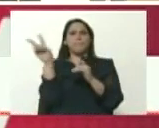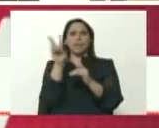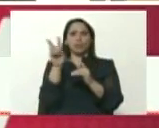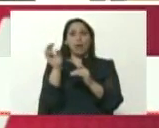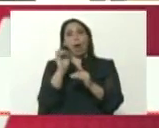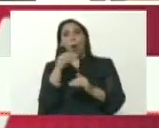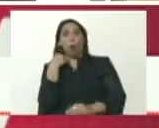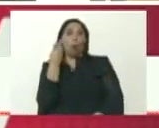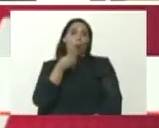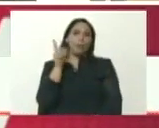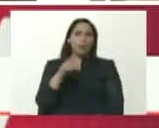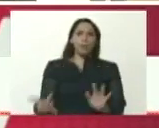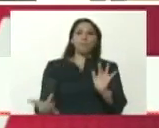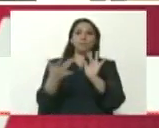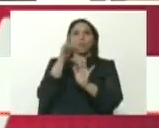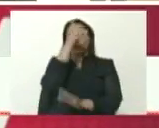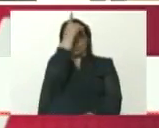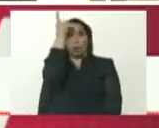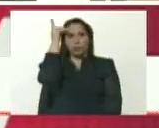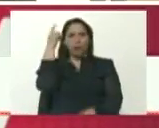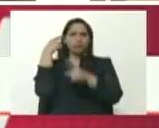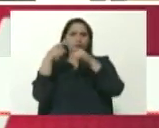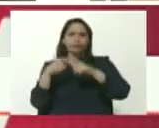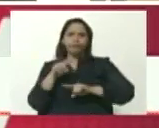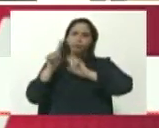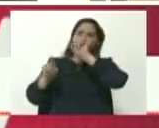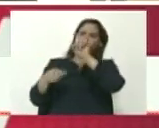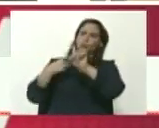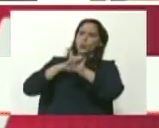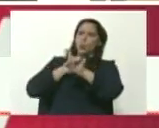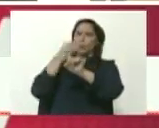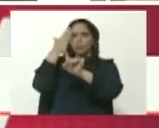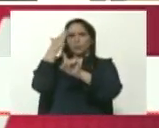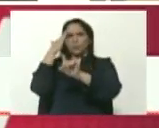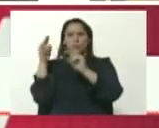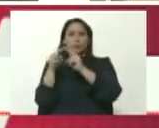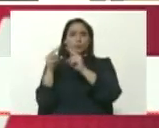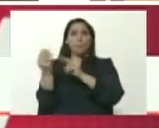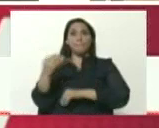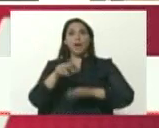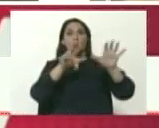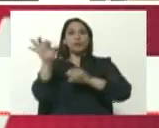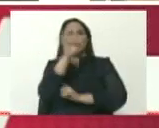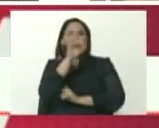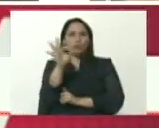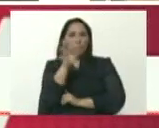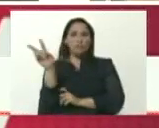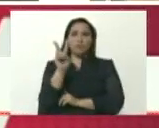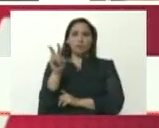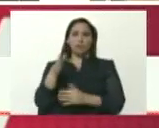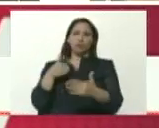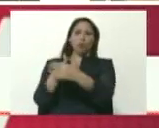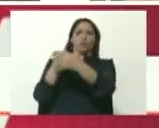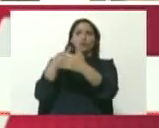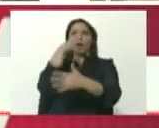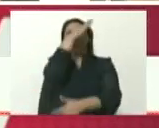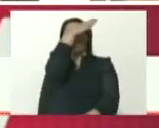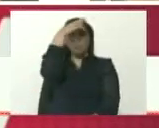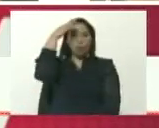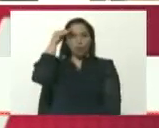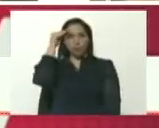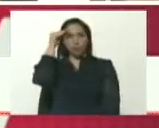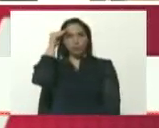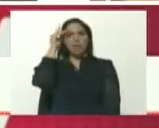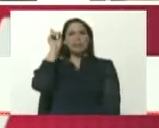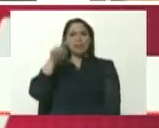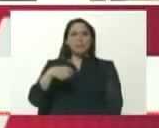Eso coincide, Diosdado, con las encuestas que conocemos. Más del 80% de los venezolanos está en contra de Donald Trump, de